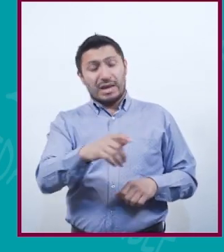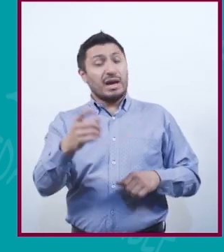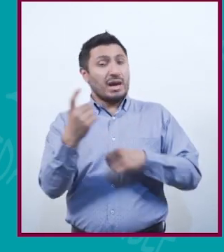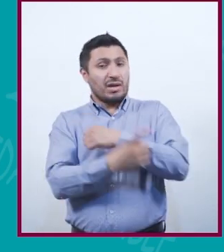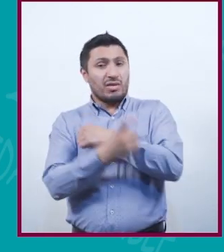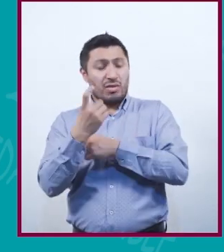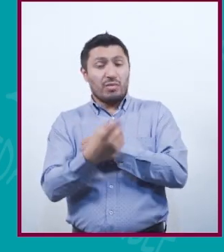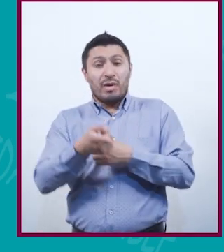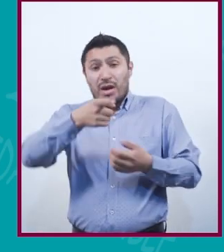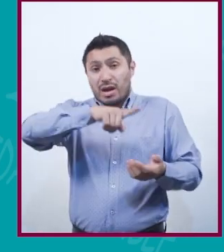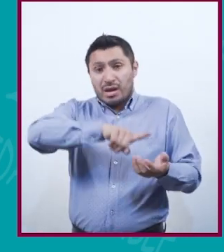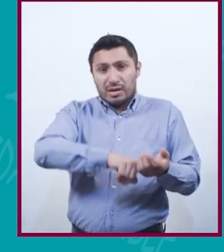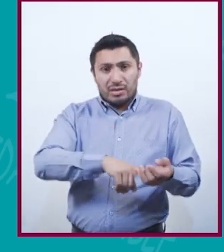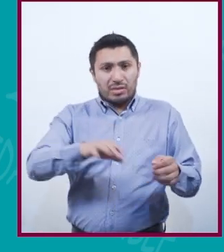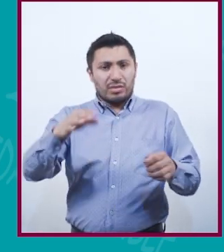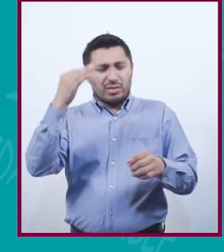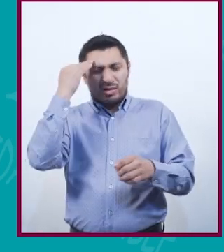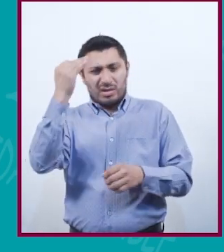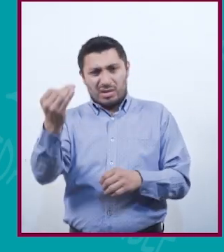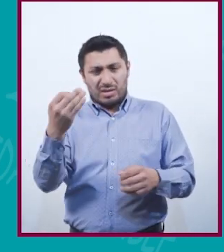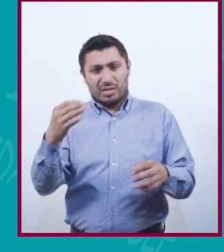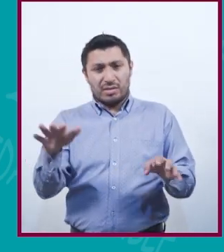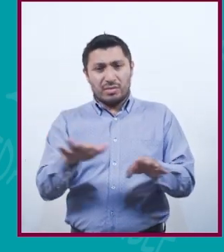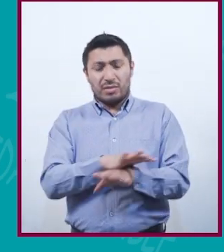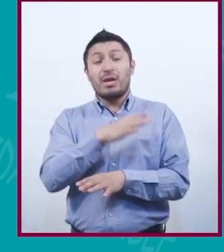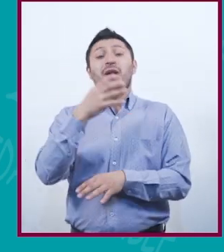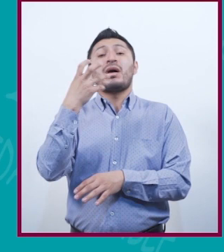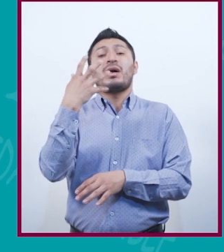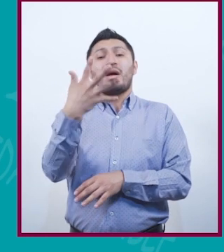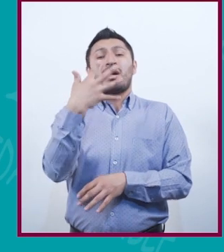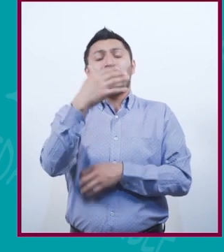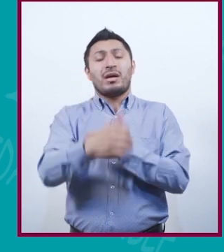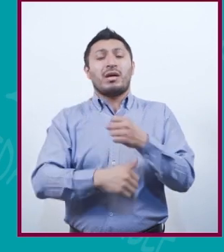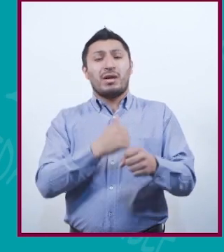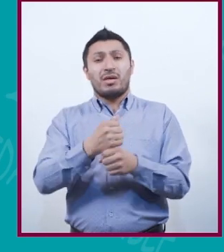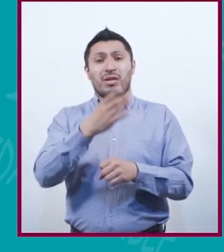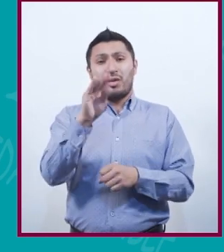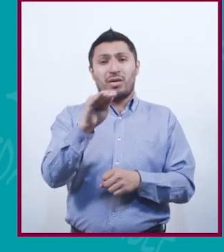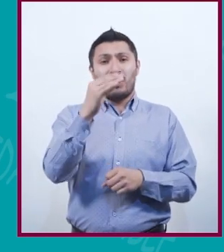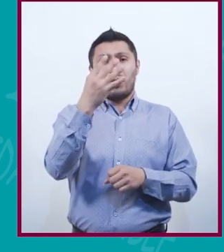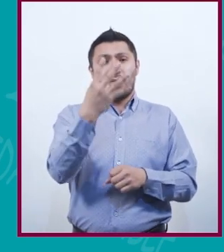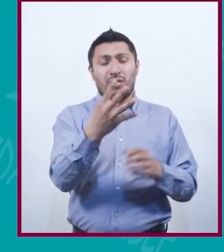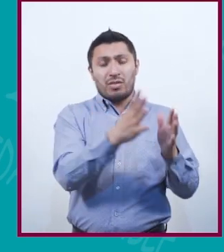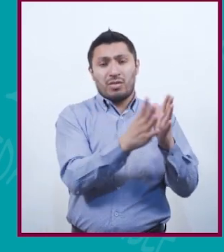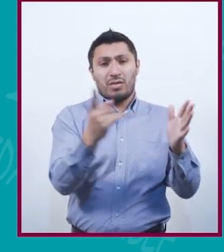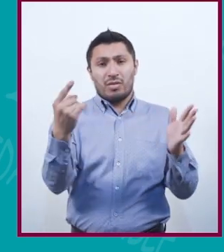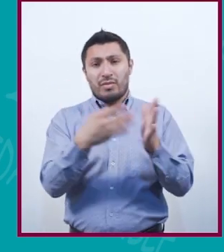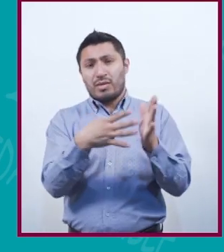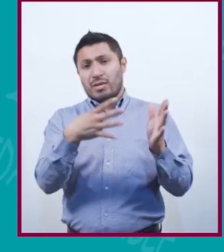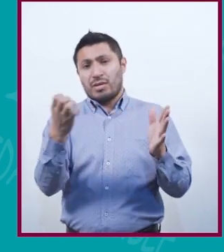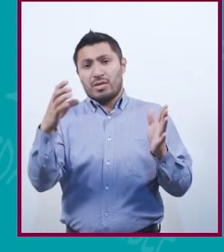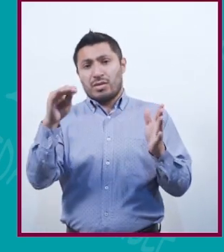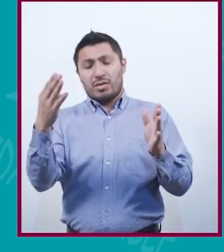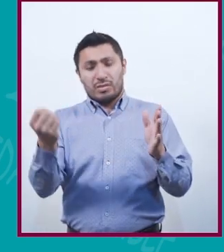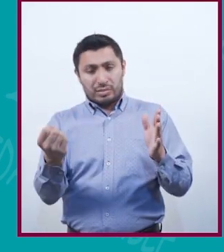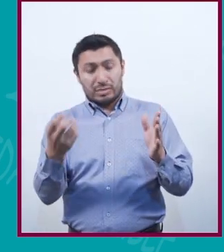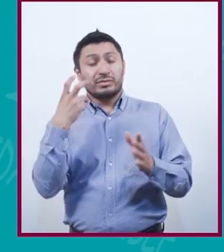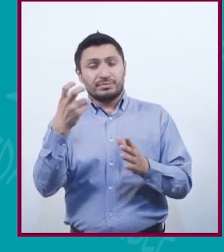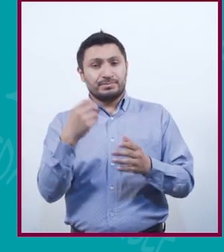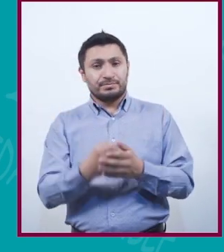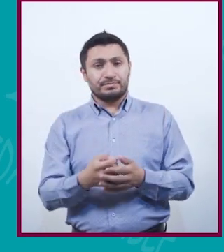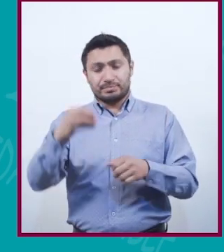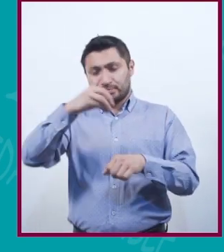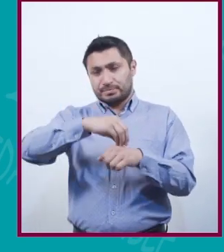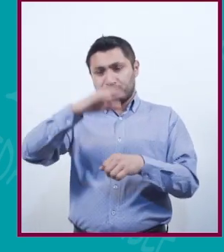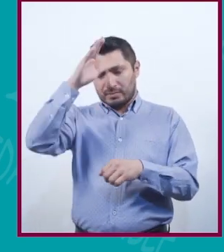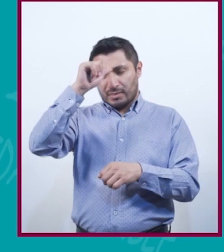autónoma, interina, por un periodo transitorio de 5 años, de 94 a 1999. Los